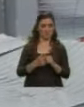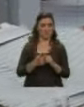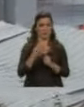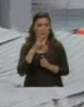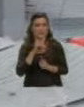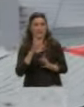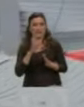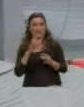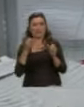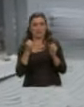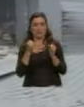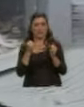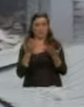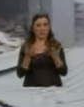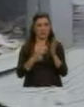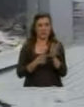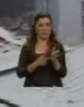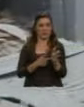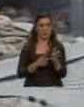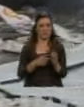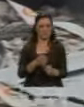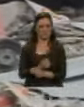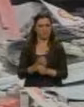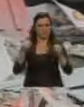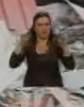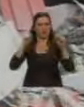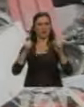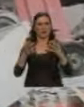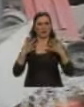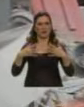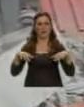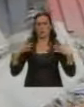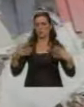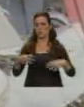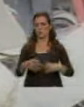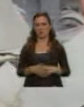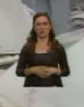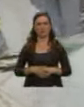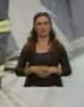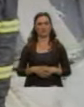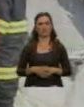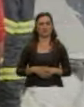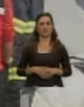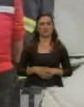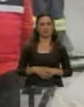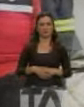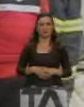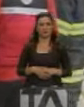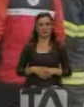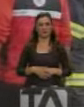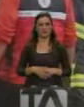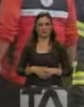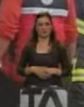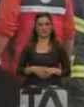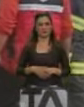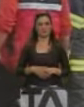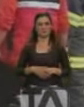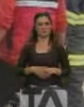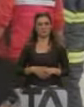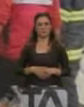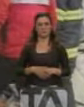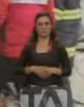porque el tipo de sonido... El estruendo fue bastante grande. Digamos, no se daba eso, pero para un tanque de